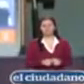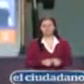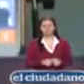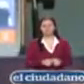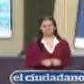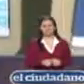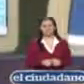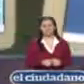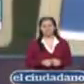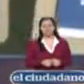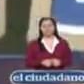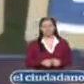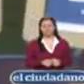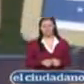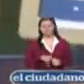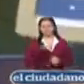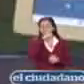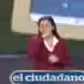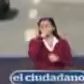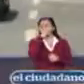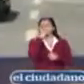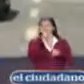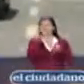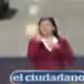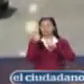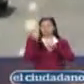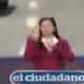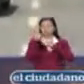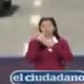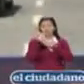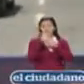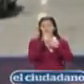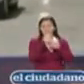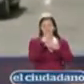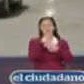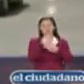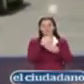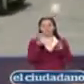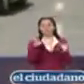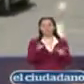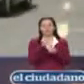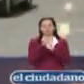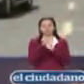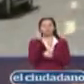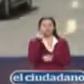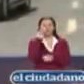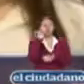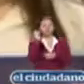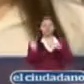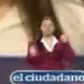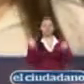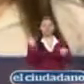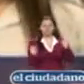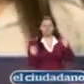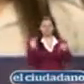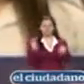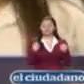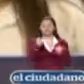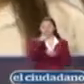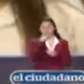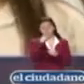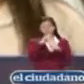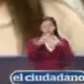sido autorizado. Otro de los beneficios del producto es que se ajusta al sistema de audio del vehículo. El sistema